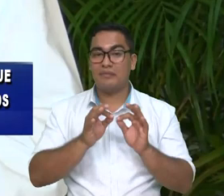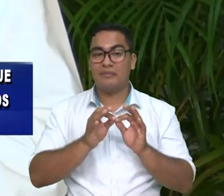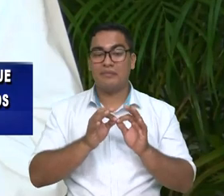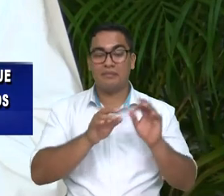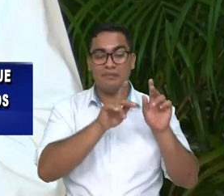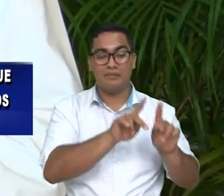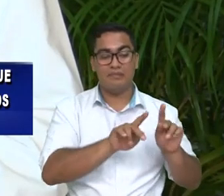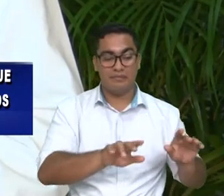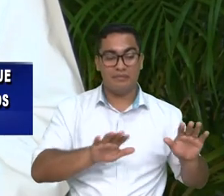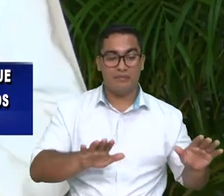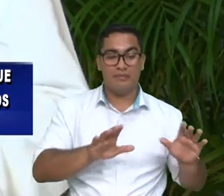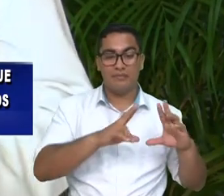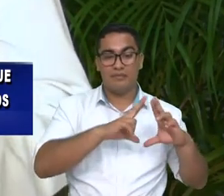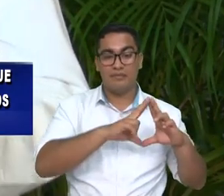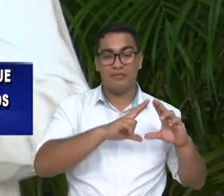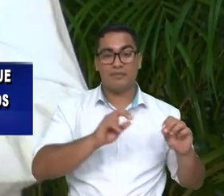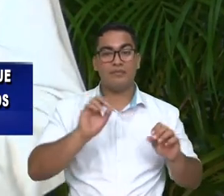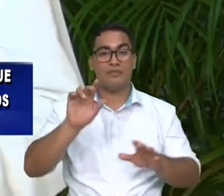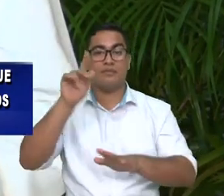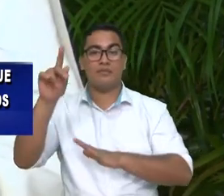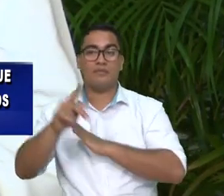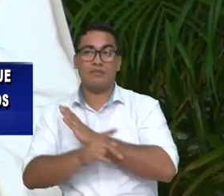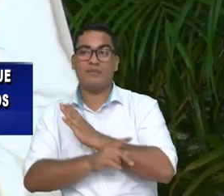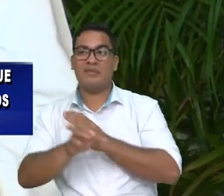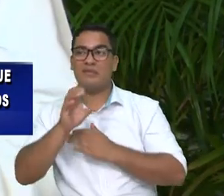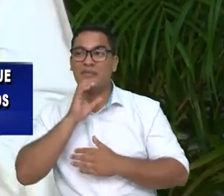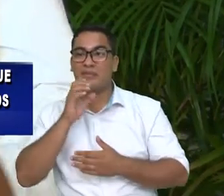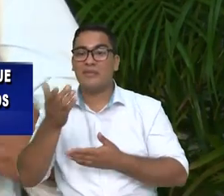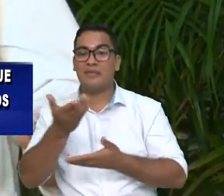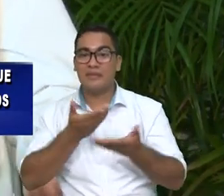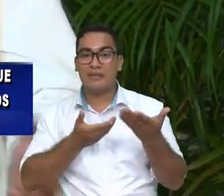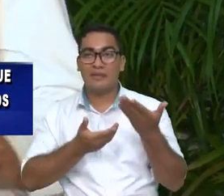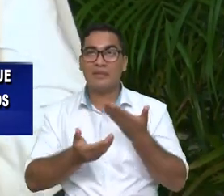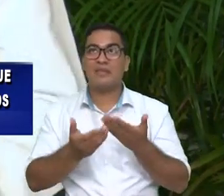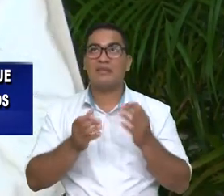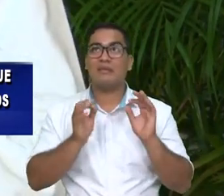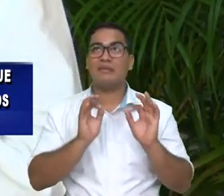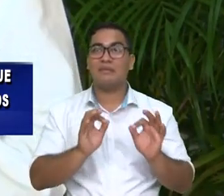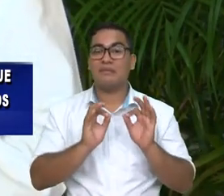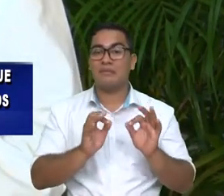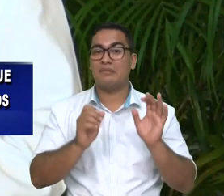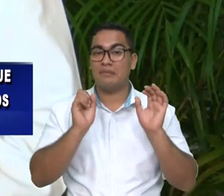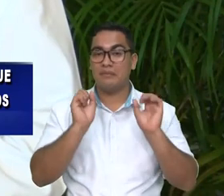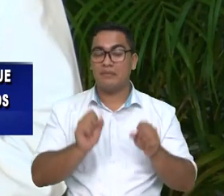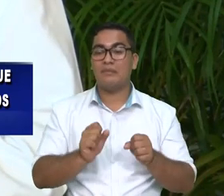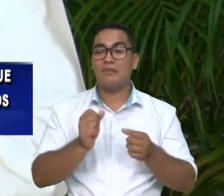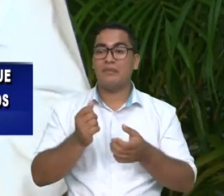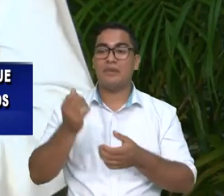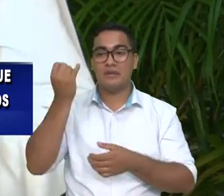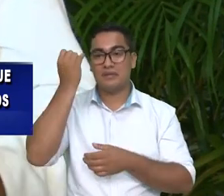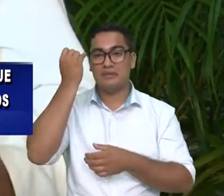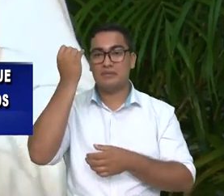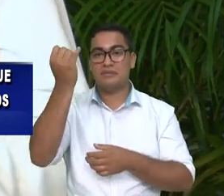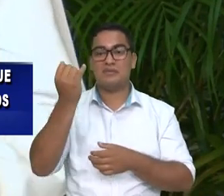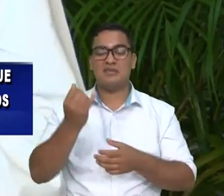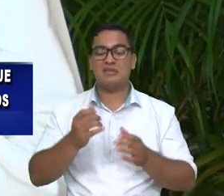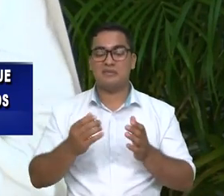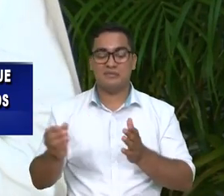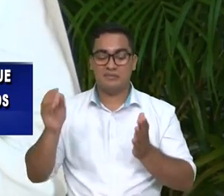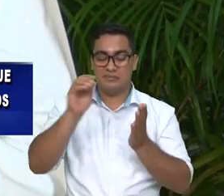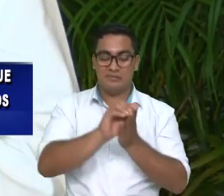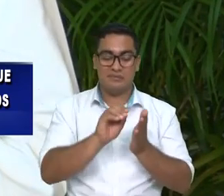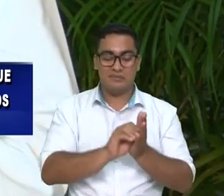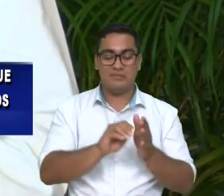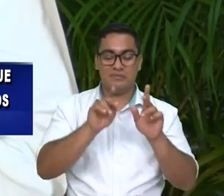planes, indudablemente, nos van a enriquecer a nosotros. Nosotros aportaremos algo a su plan